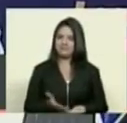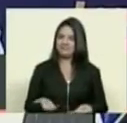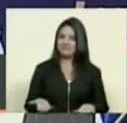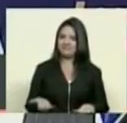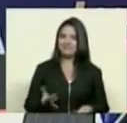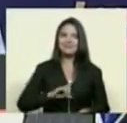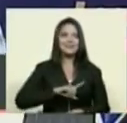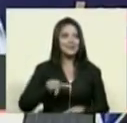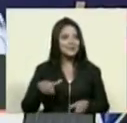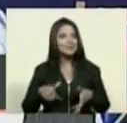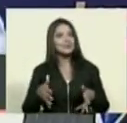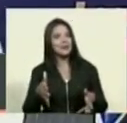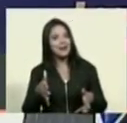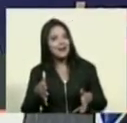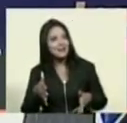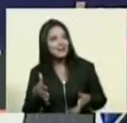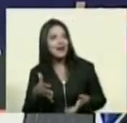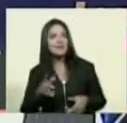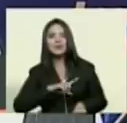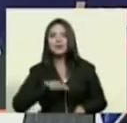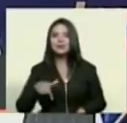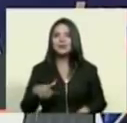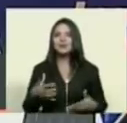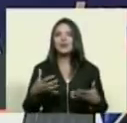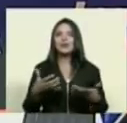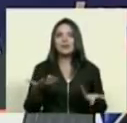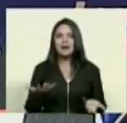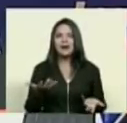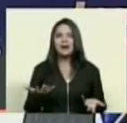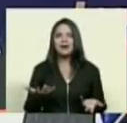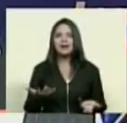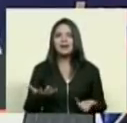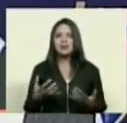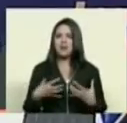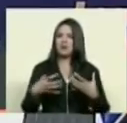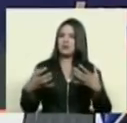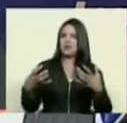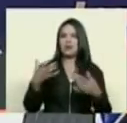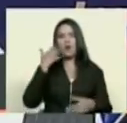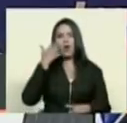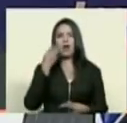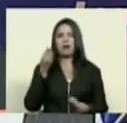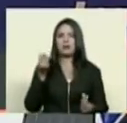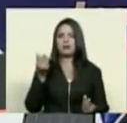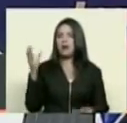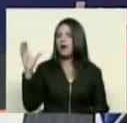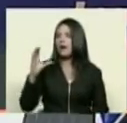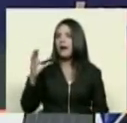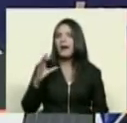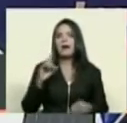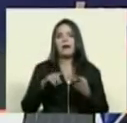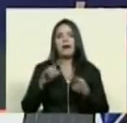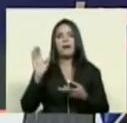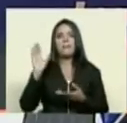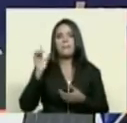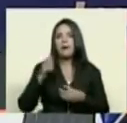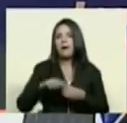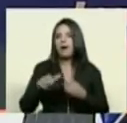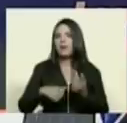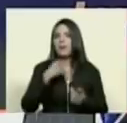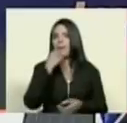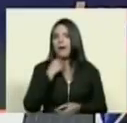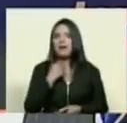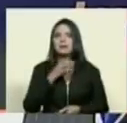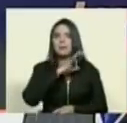ganamos nosotros, los blanquitos, los ricos ganamos en las grandes ciudades, ¿sí? Caracas, Maracaibo, Valencia,